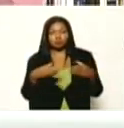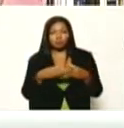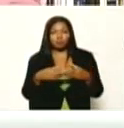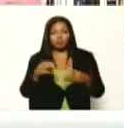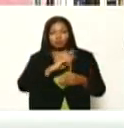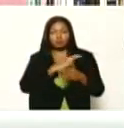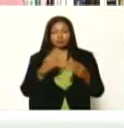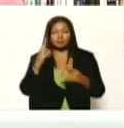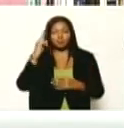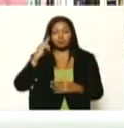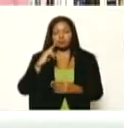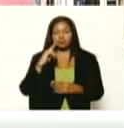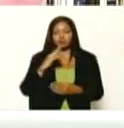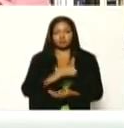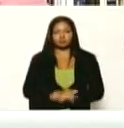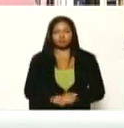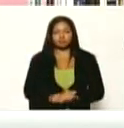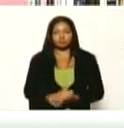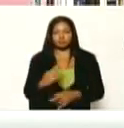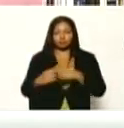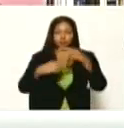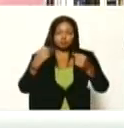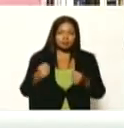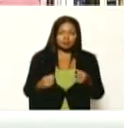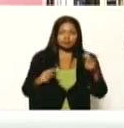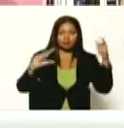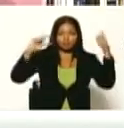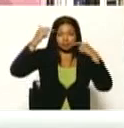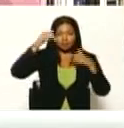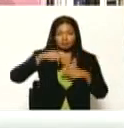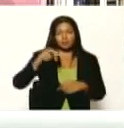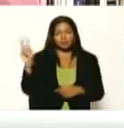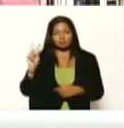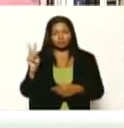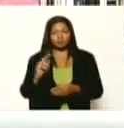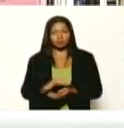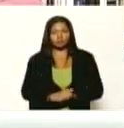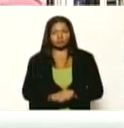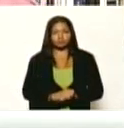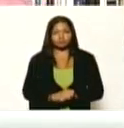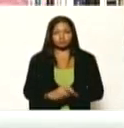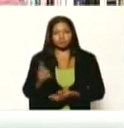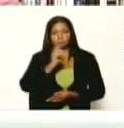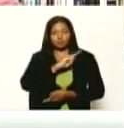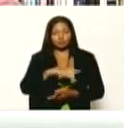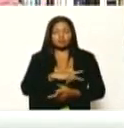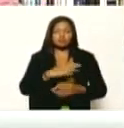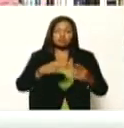fuerzas bolivarianas, revolucionarias chavistas de Venezuela, de las fuerzas socialistas.